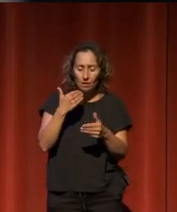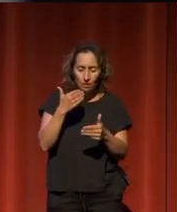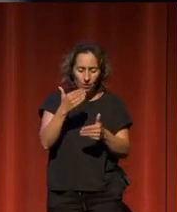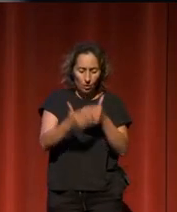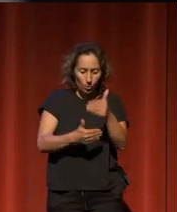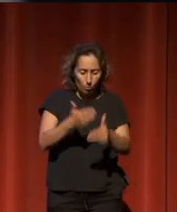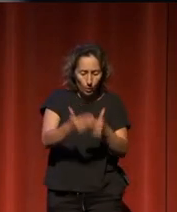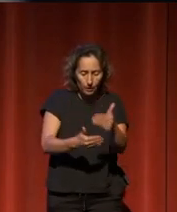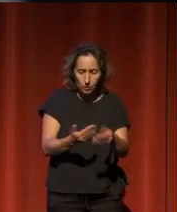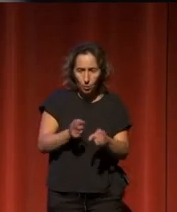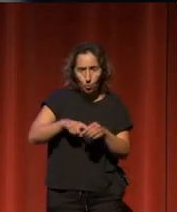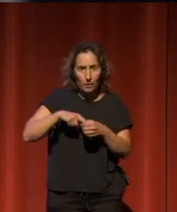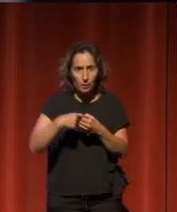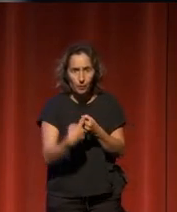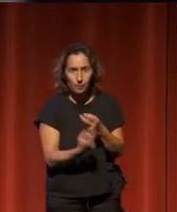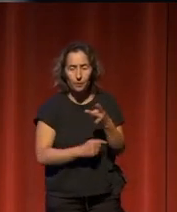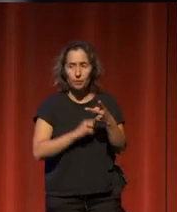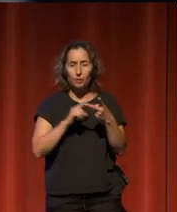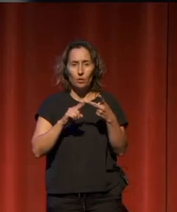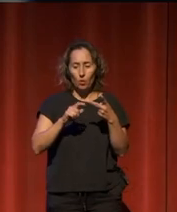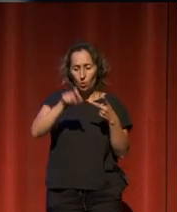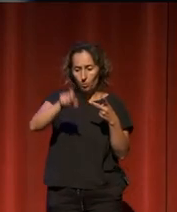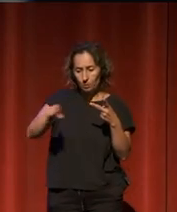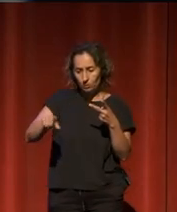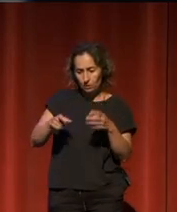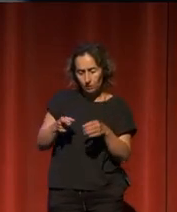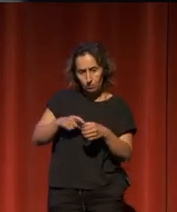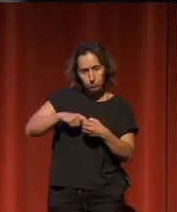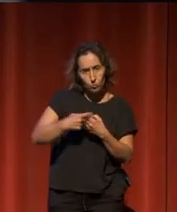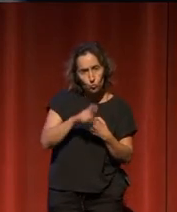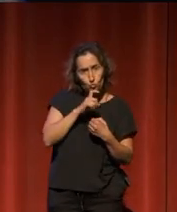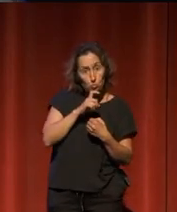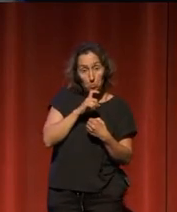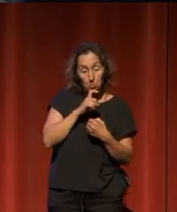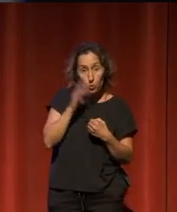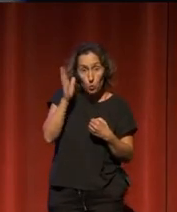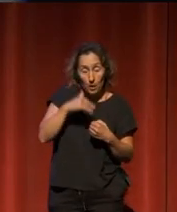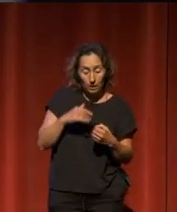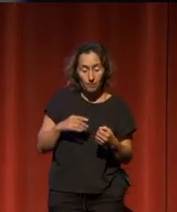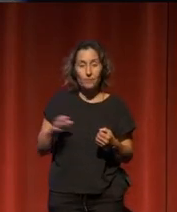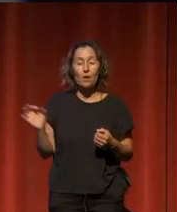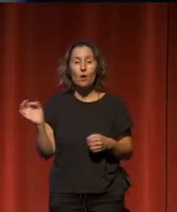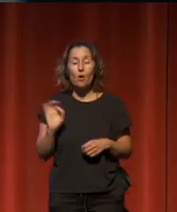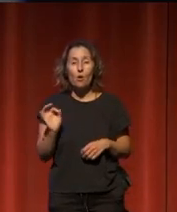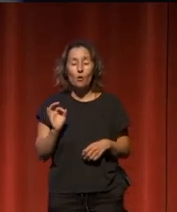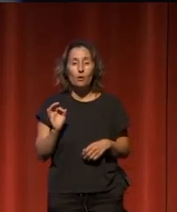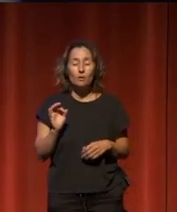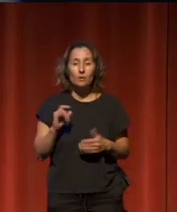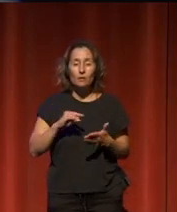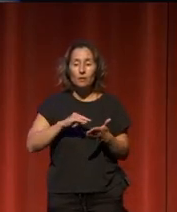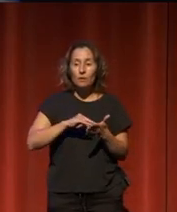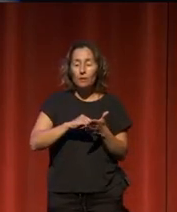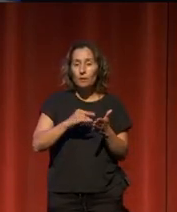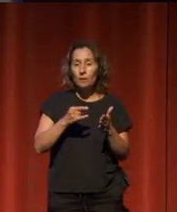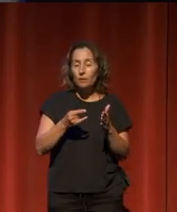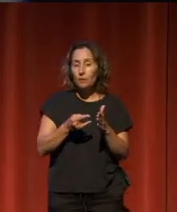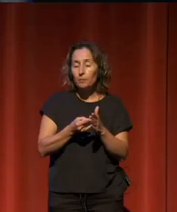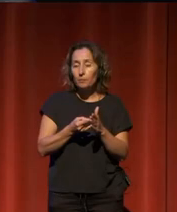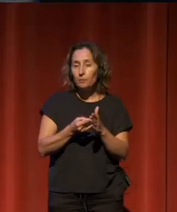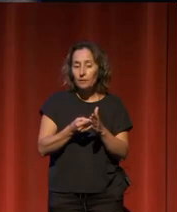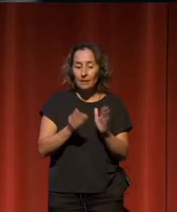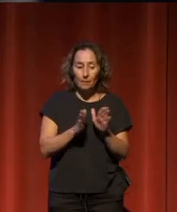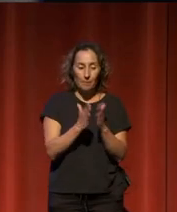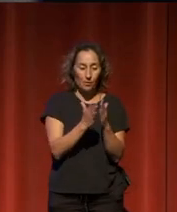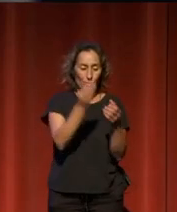participativos o la participación ciudadana o las herramientas y las metodologías que podamos introducir en